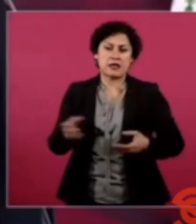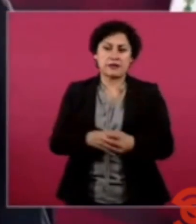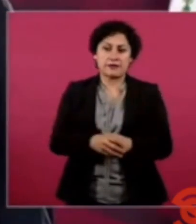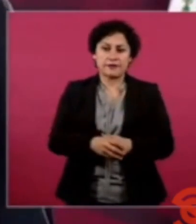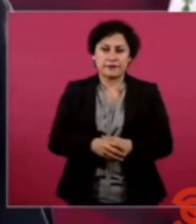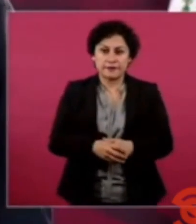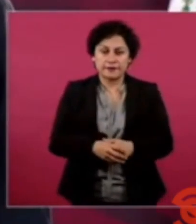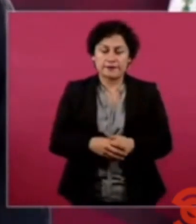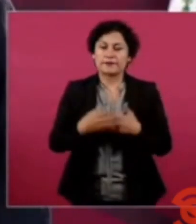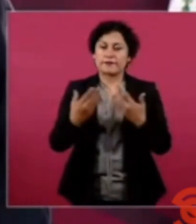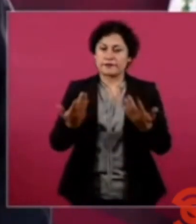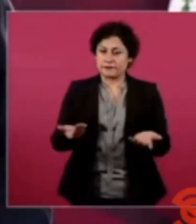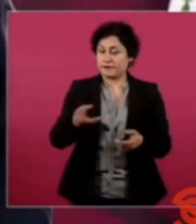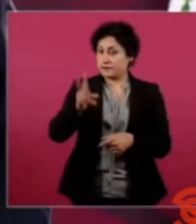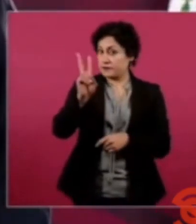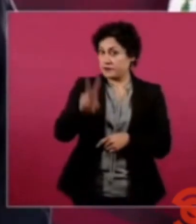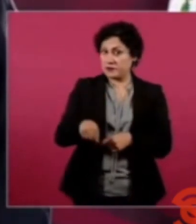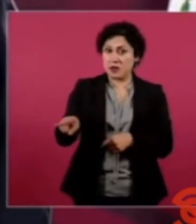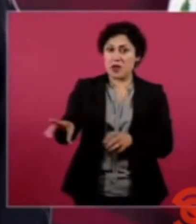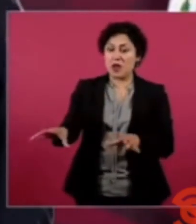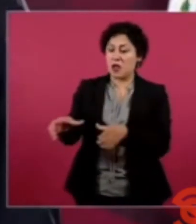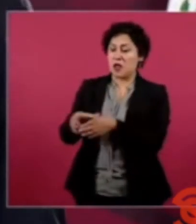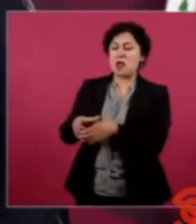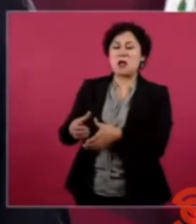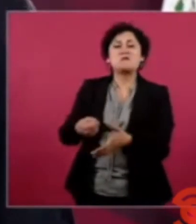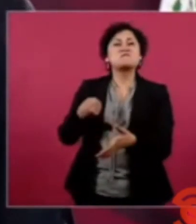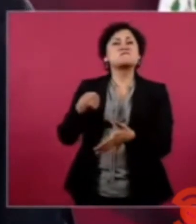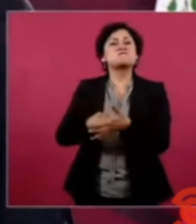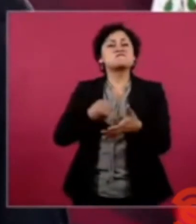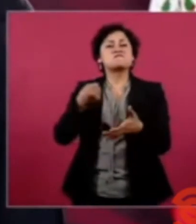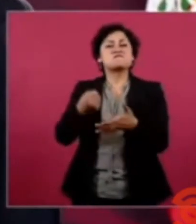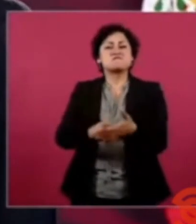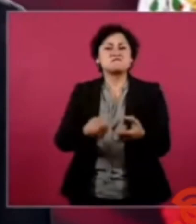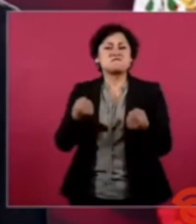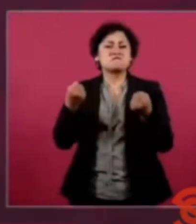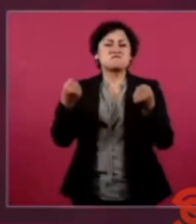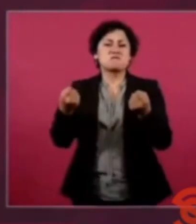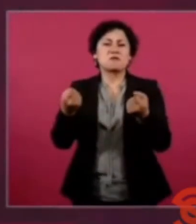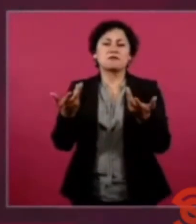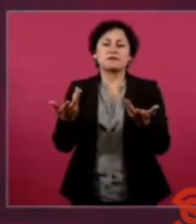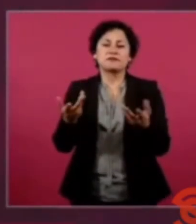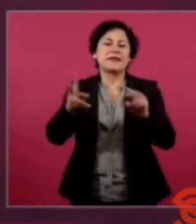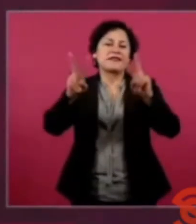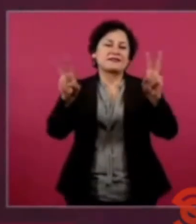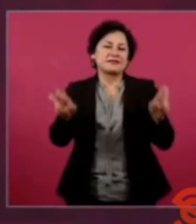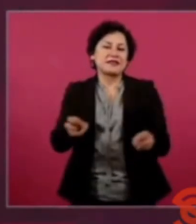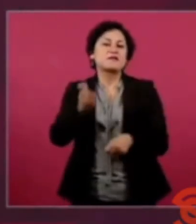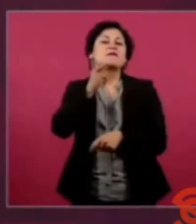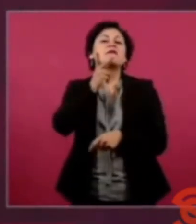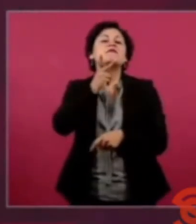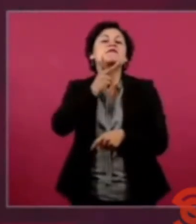muy envalentonada. No tanto era por la expropiación petrolera que nos